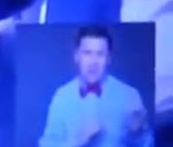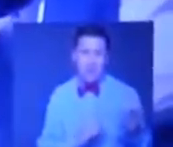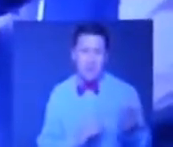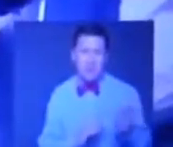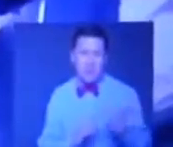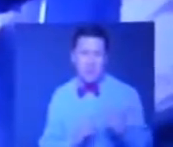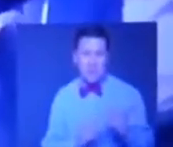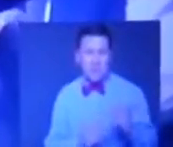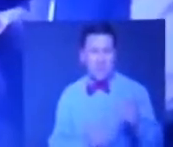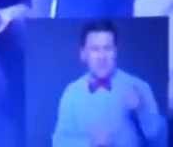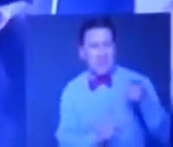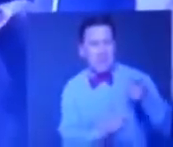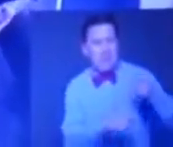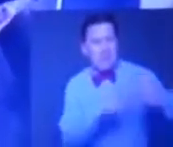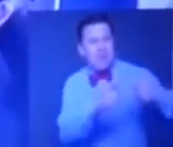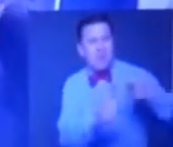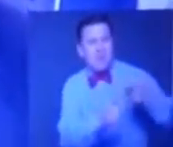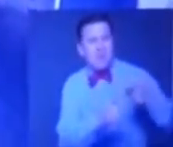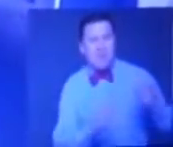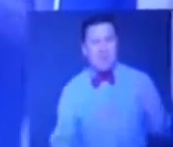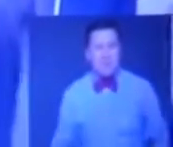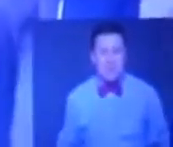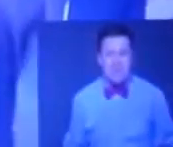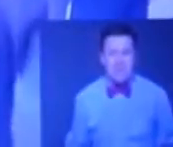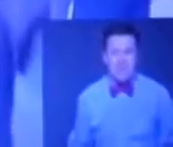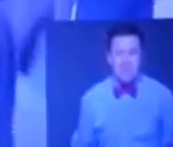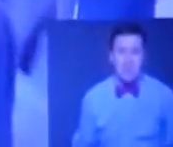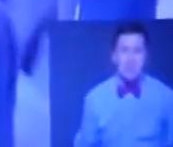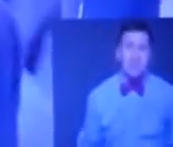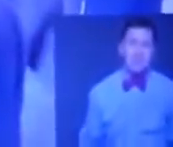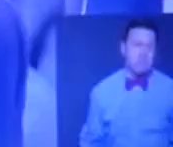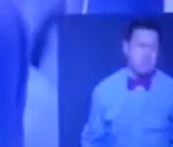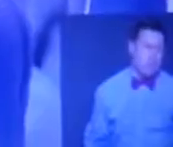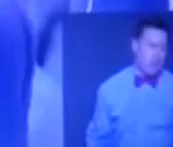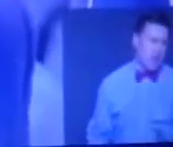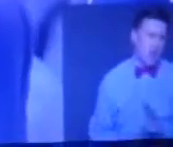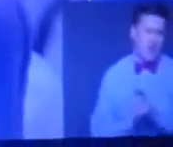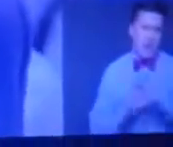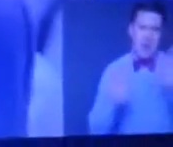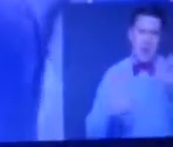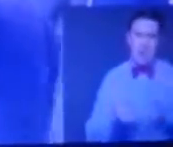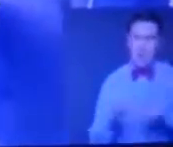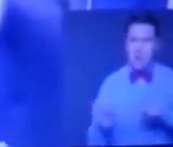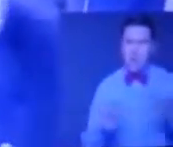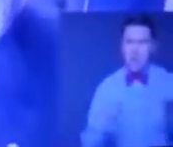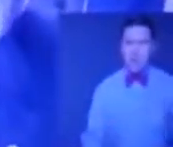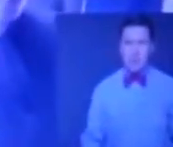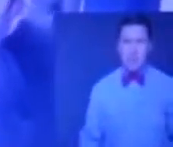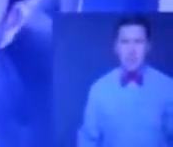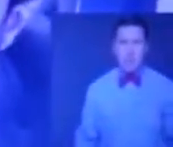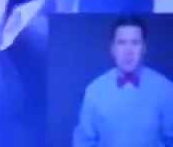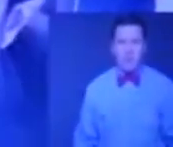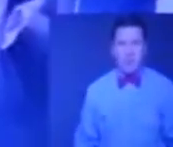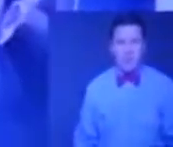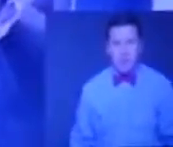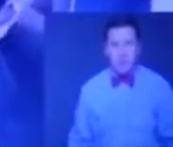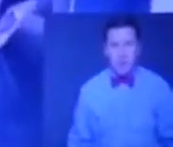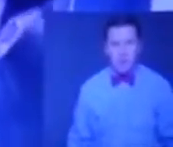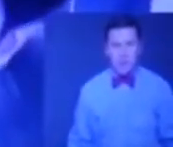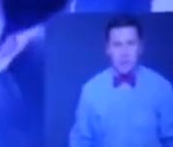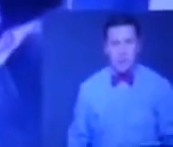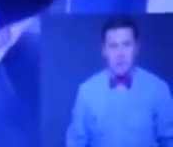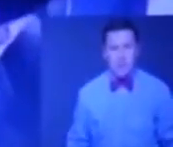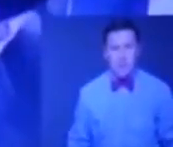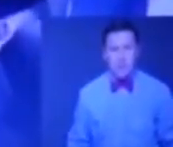se ganó su genocidio, pero que condenamos y por supuesto no hay muerte que se pueda justificar, eso es